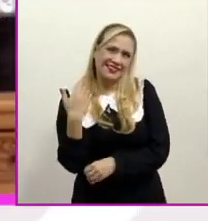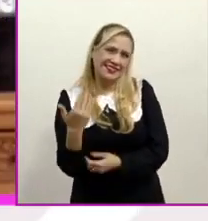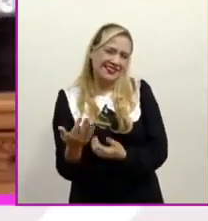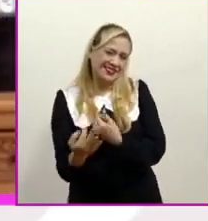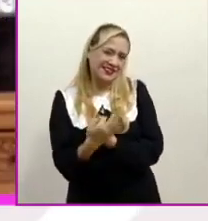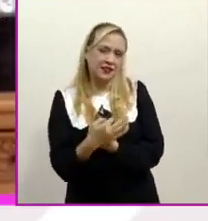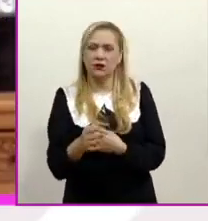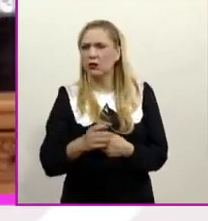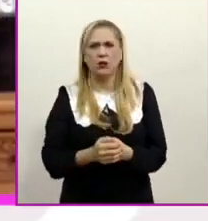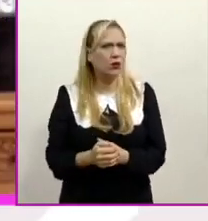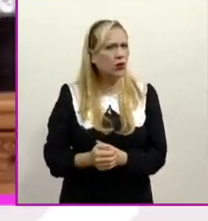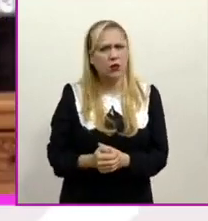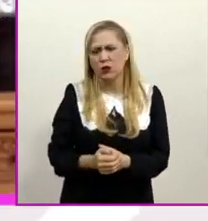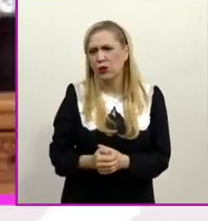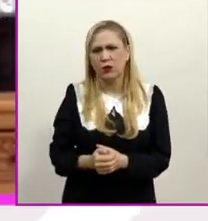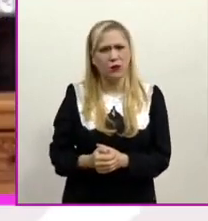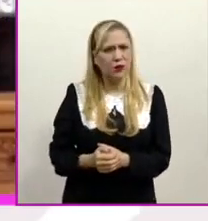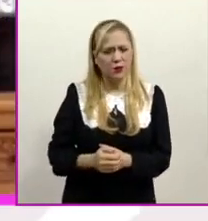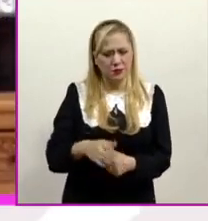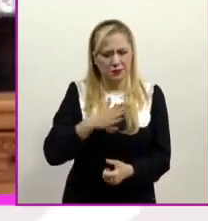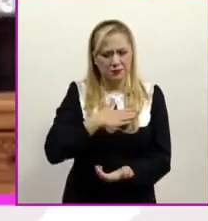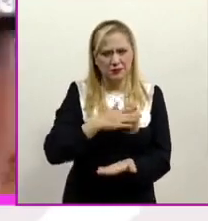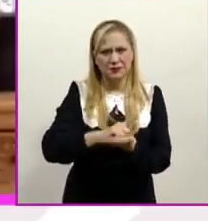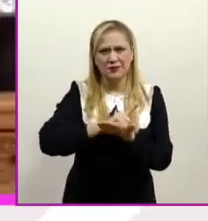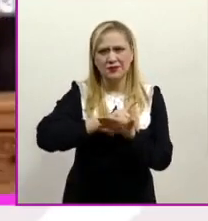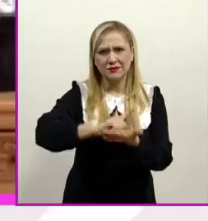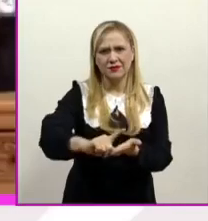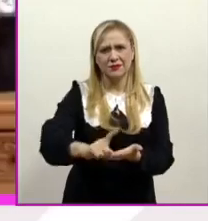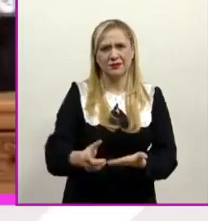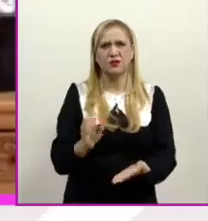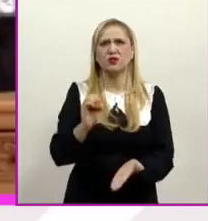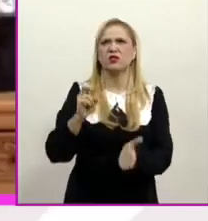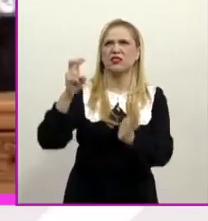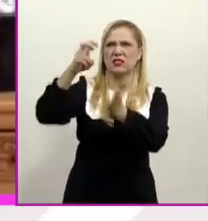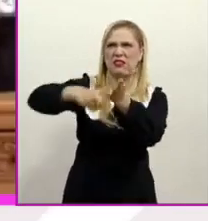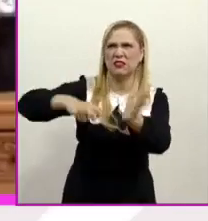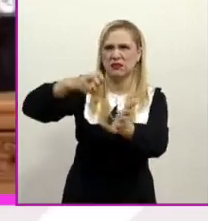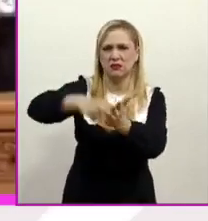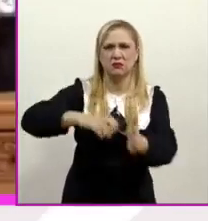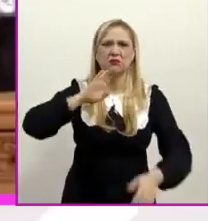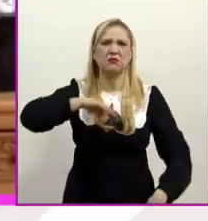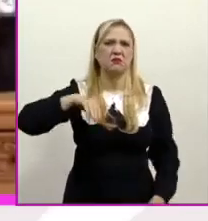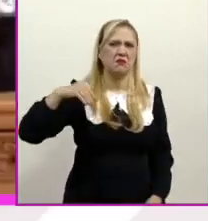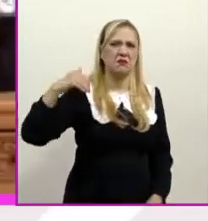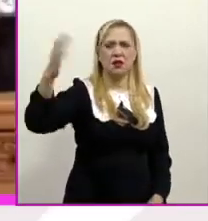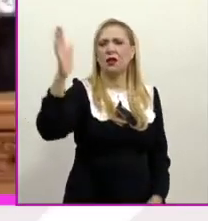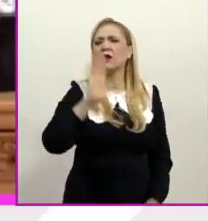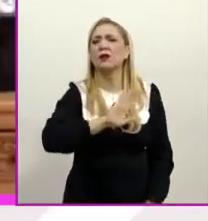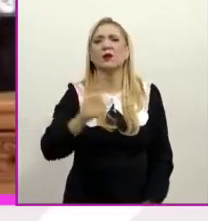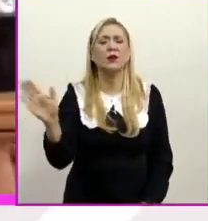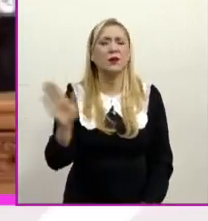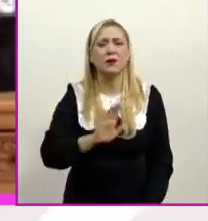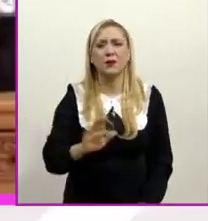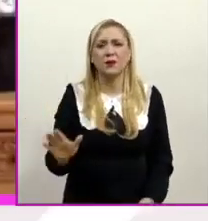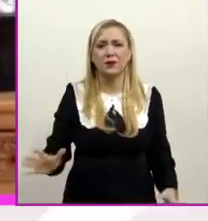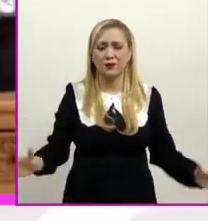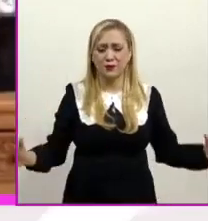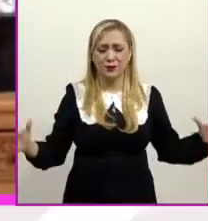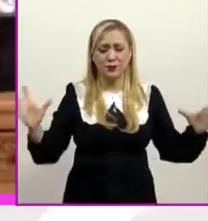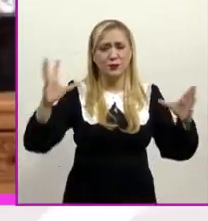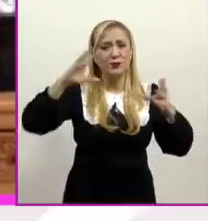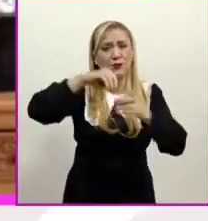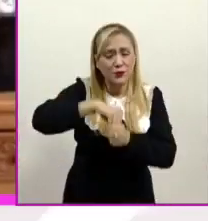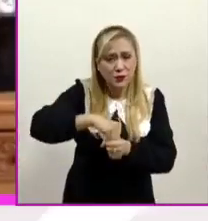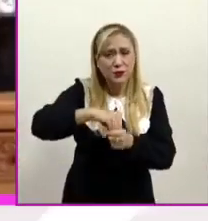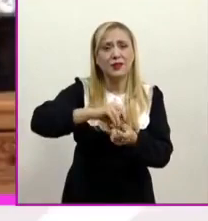de involucrar cuestiones, digamos, de corrección política, sino que apelamos a sociedades incluyentes,